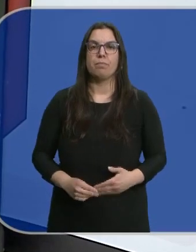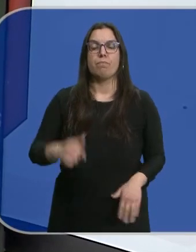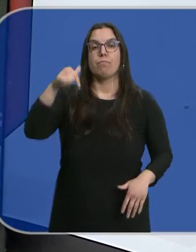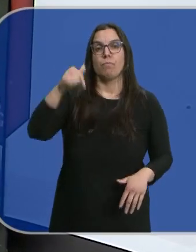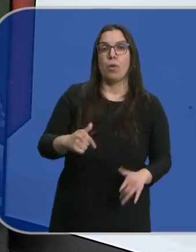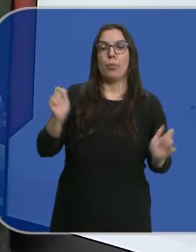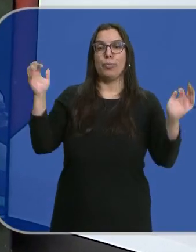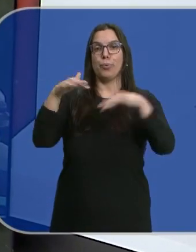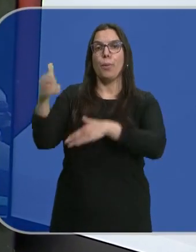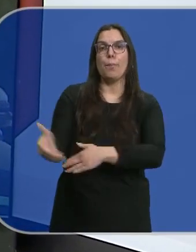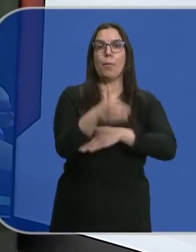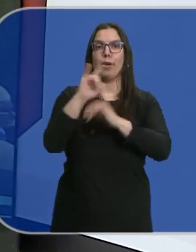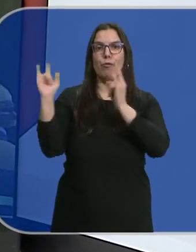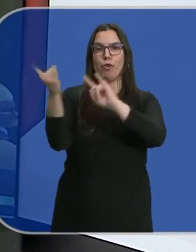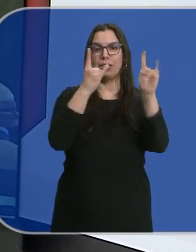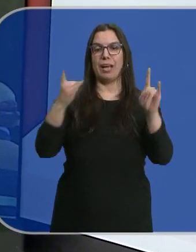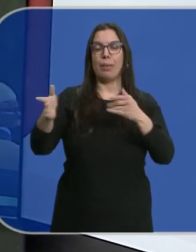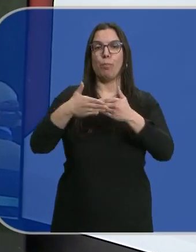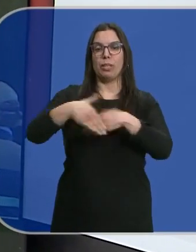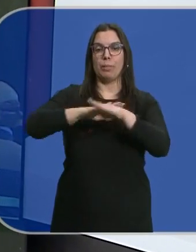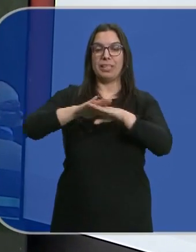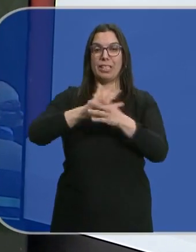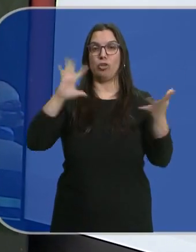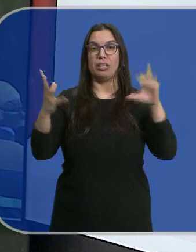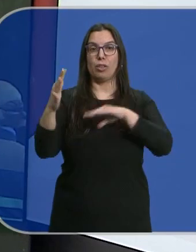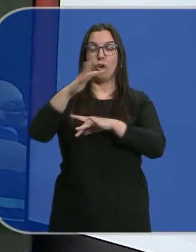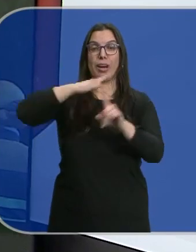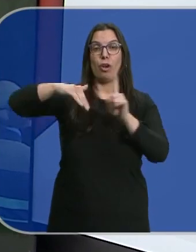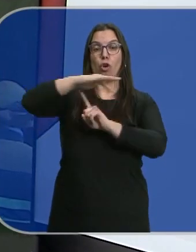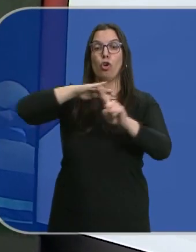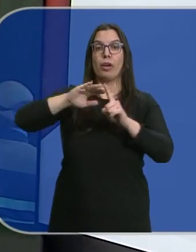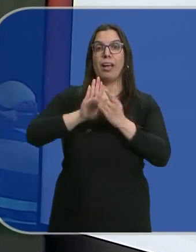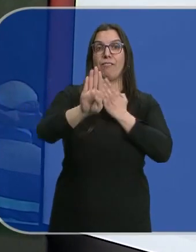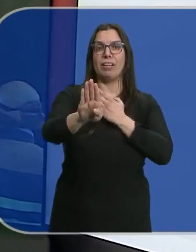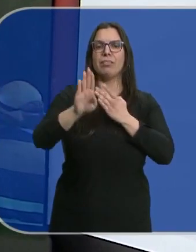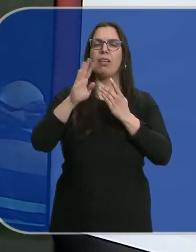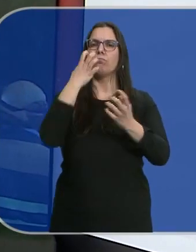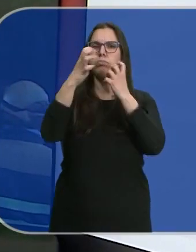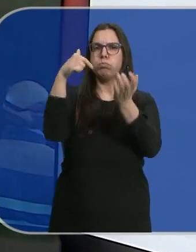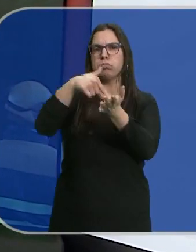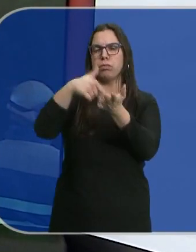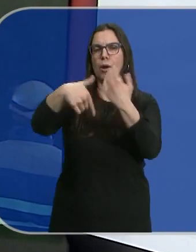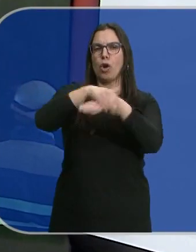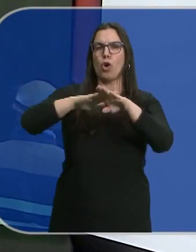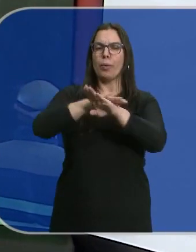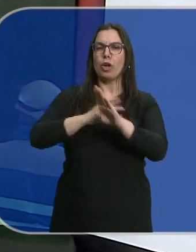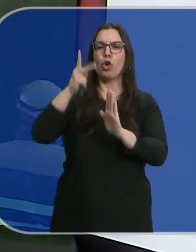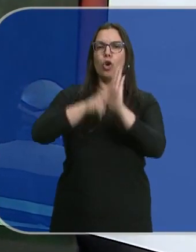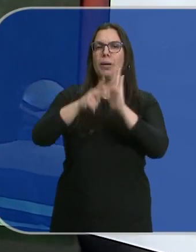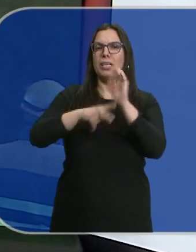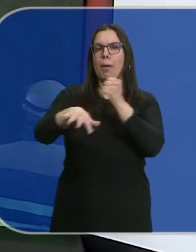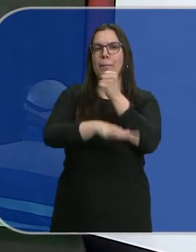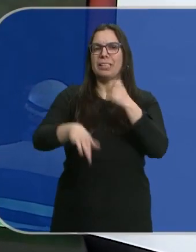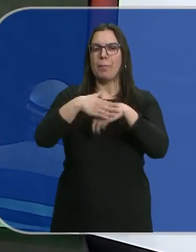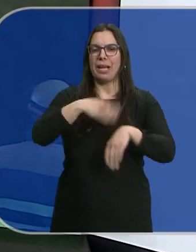Hoy se han concentrado bomberos forestales frente al Ministerio para la Transición Ecológica con la intención de exigir al Gobierno una normativa básica en toda España.